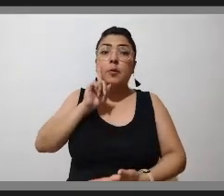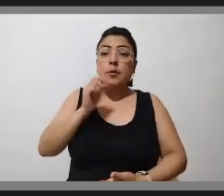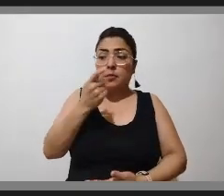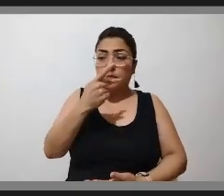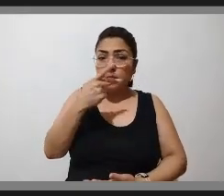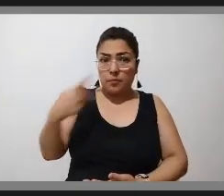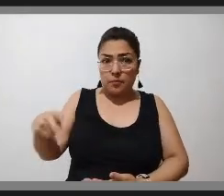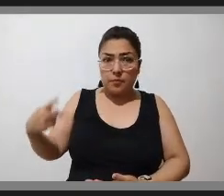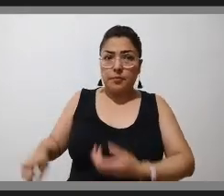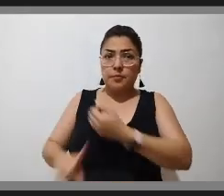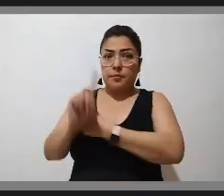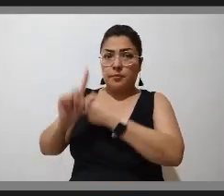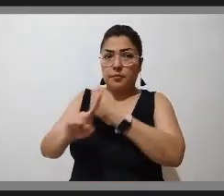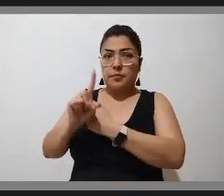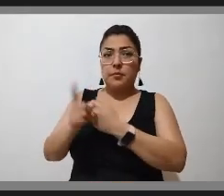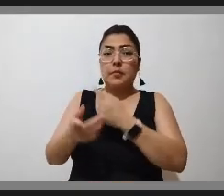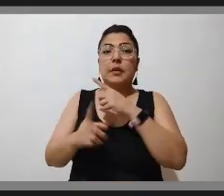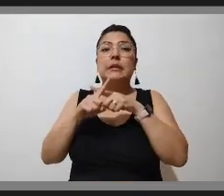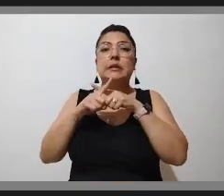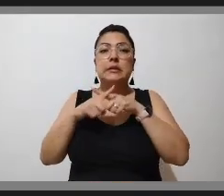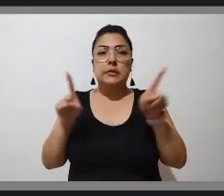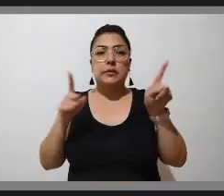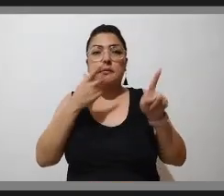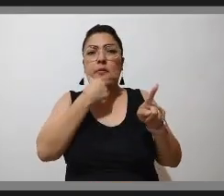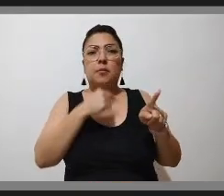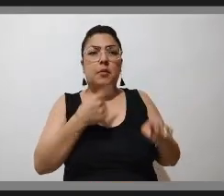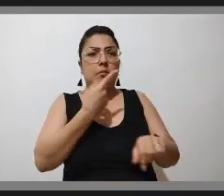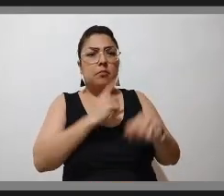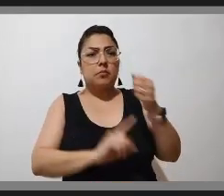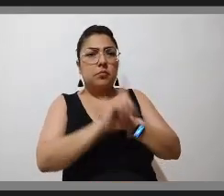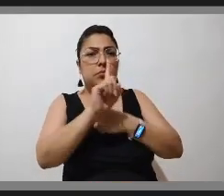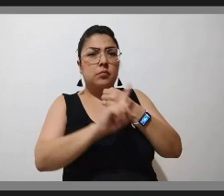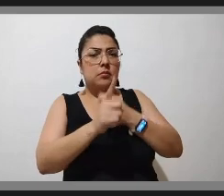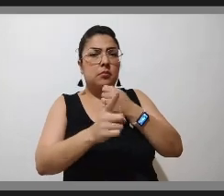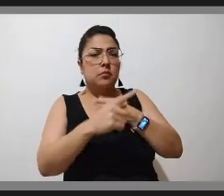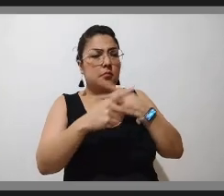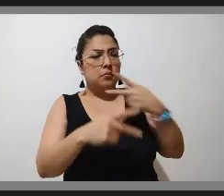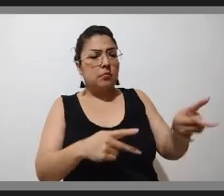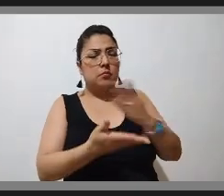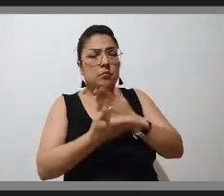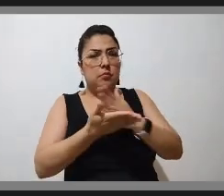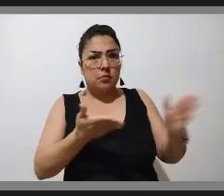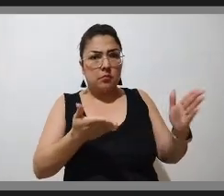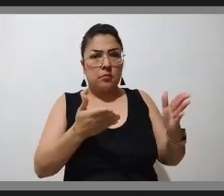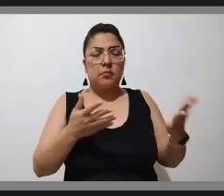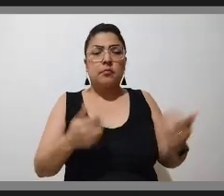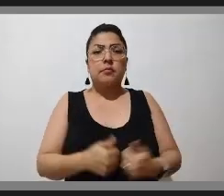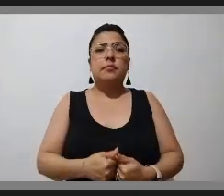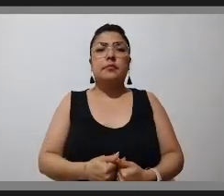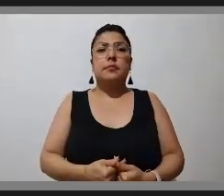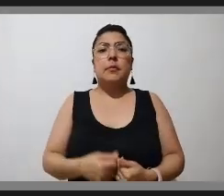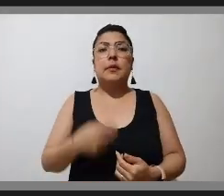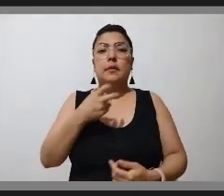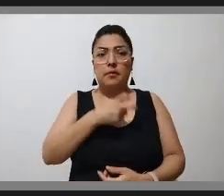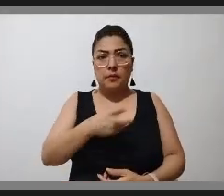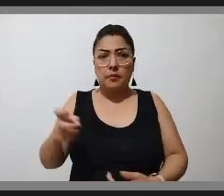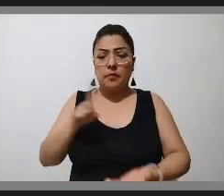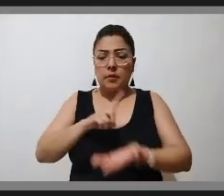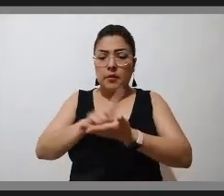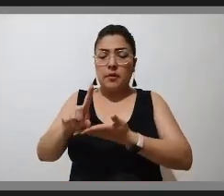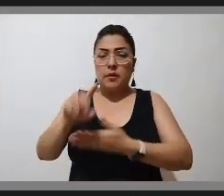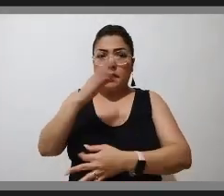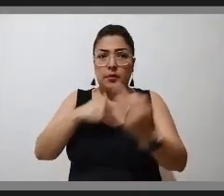mujeres, que es muy diferente a lo que se enfrentan los hombres en una sociedad y que eso no les permite consolidar al 100%